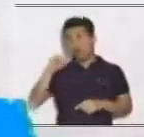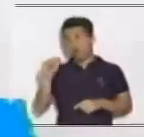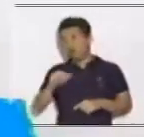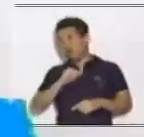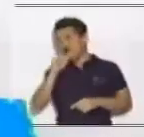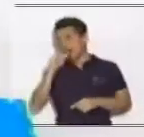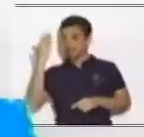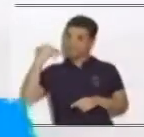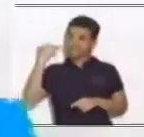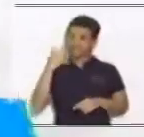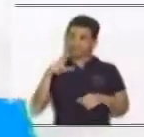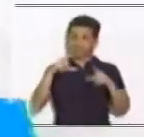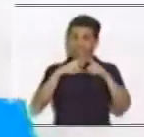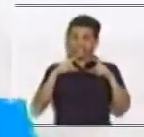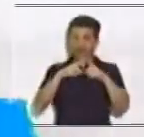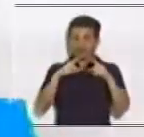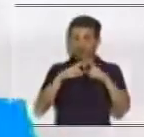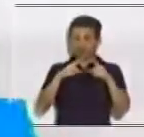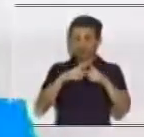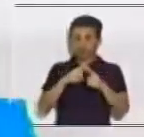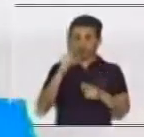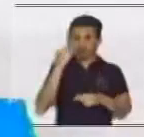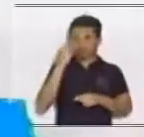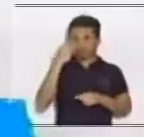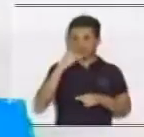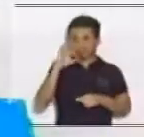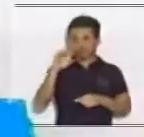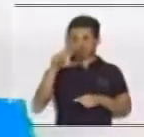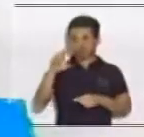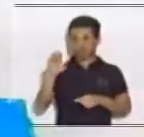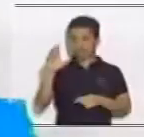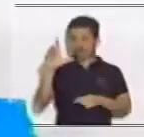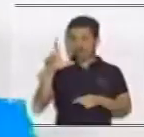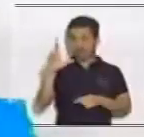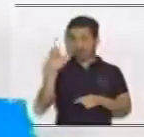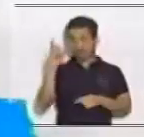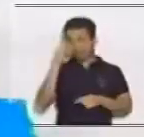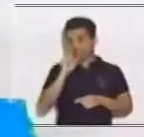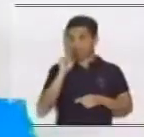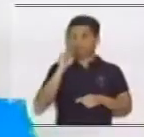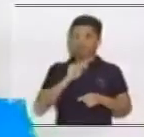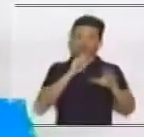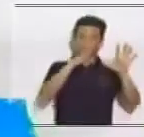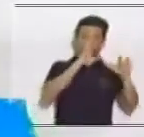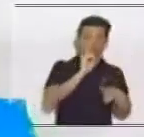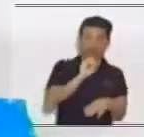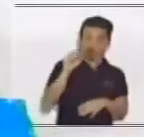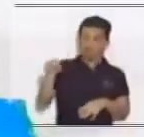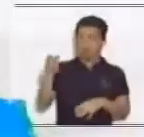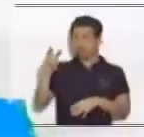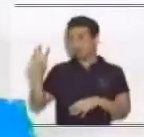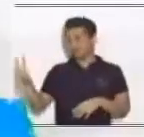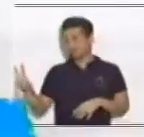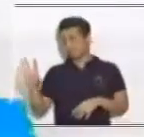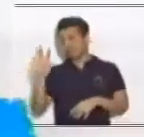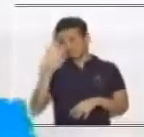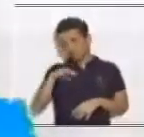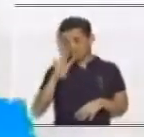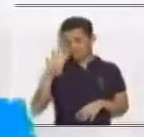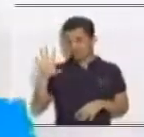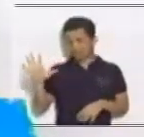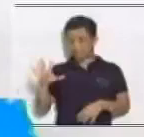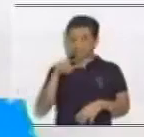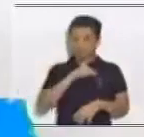de los lados de cada triángulo. Hay infinidad. Puede haber uno de 90, uno de 16 grados, pero lo demás está en el otro. Entonces